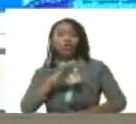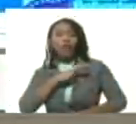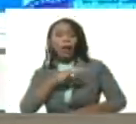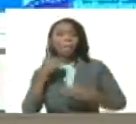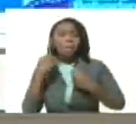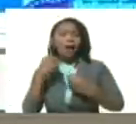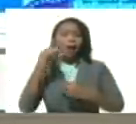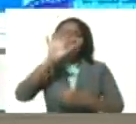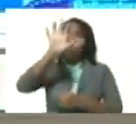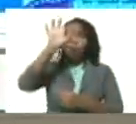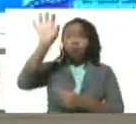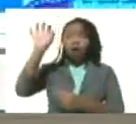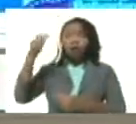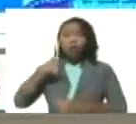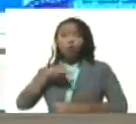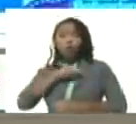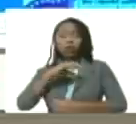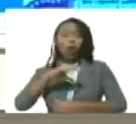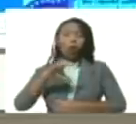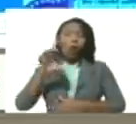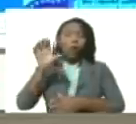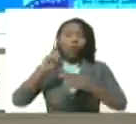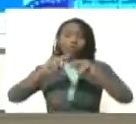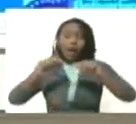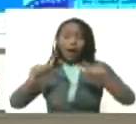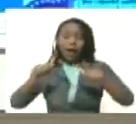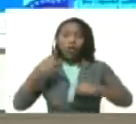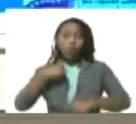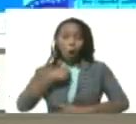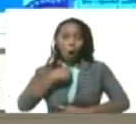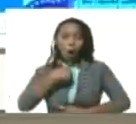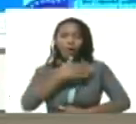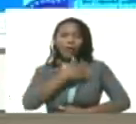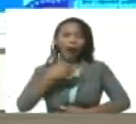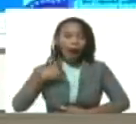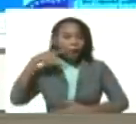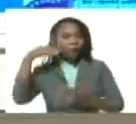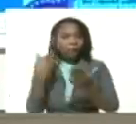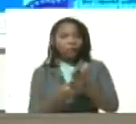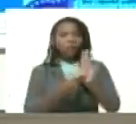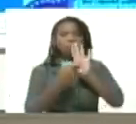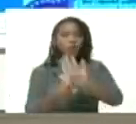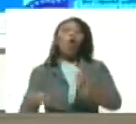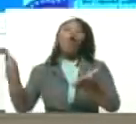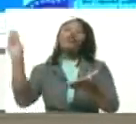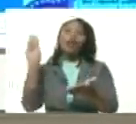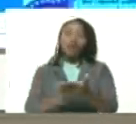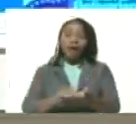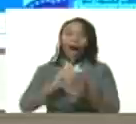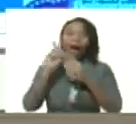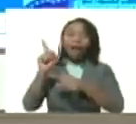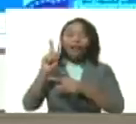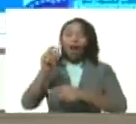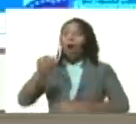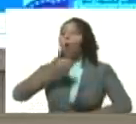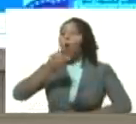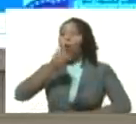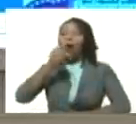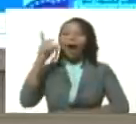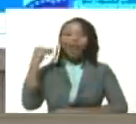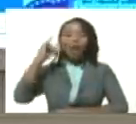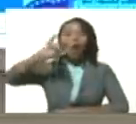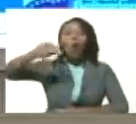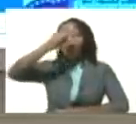para los países de nuestra región. Yo quiero mostrar al país nuevamente esas declaraciones de Julio